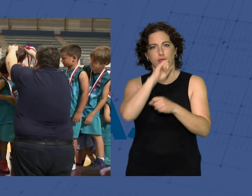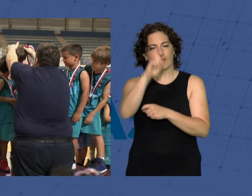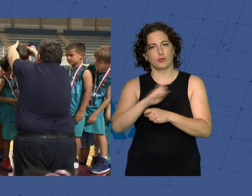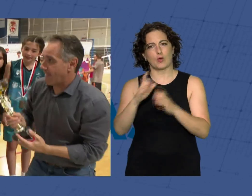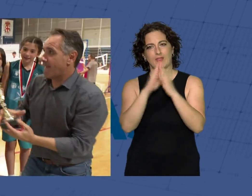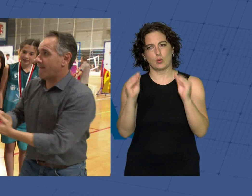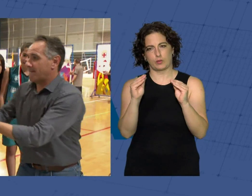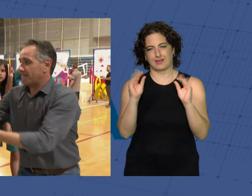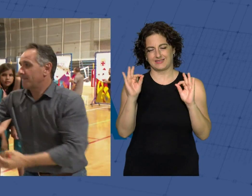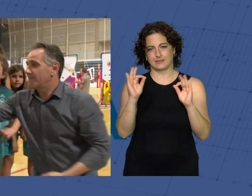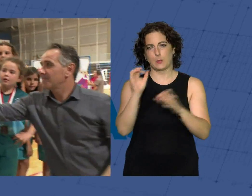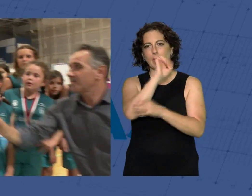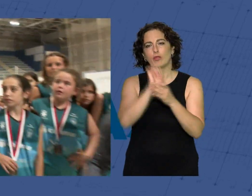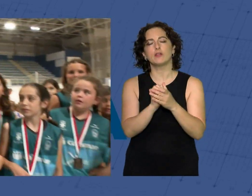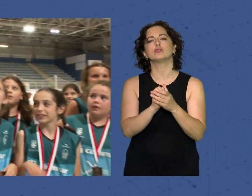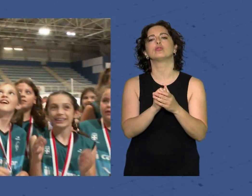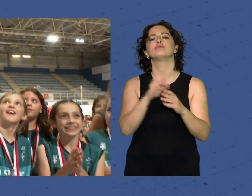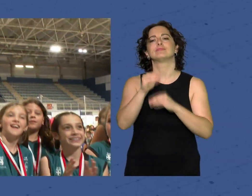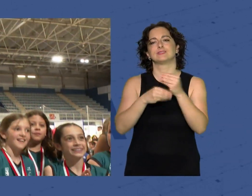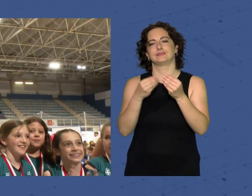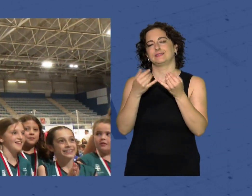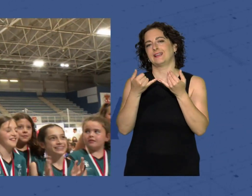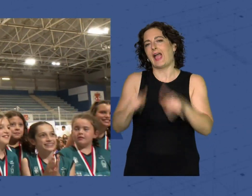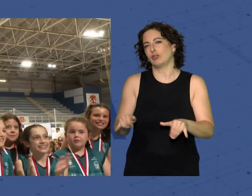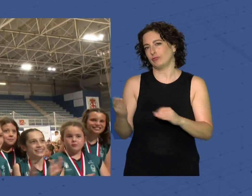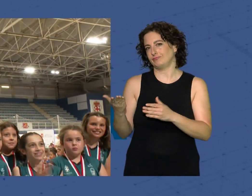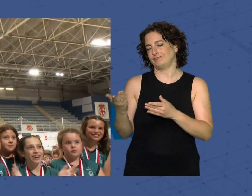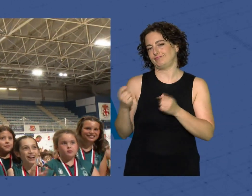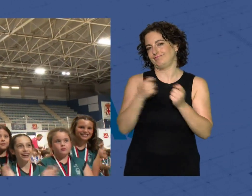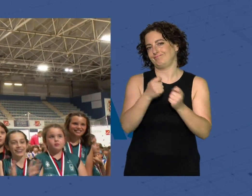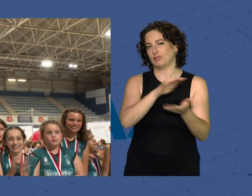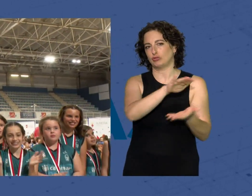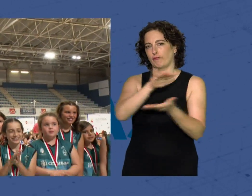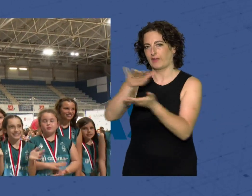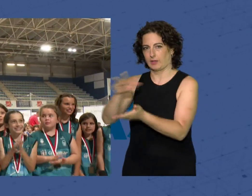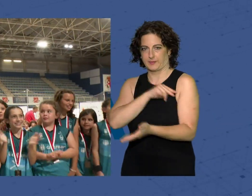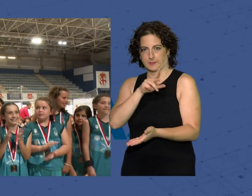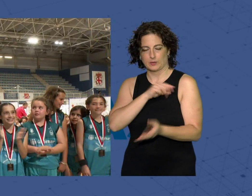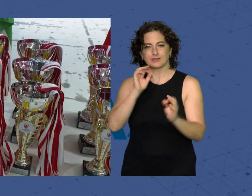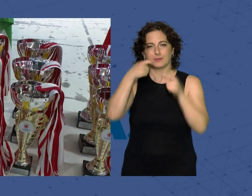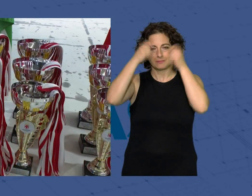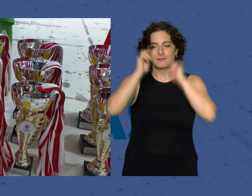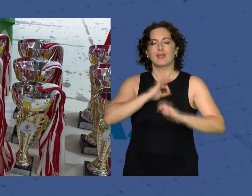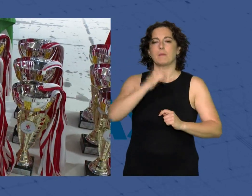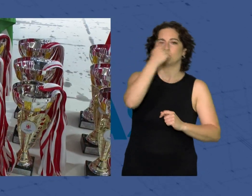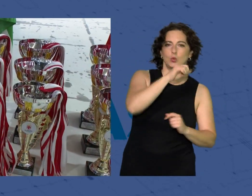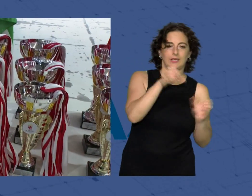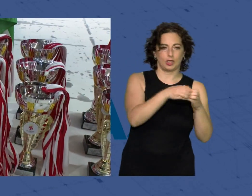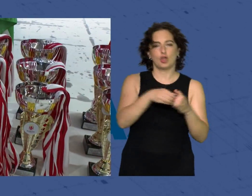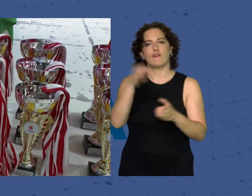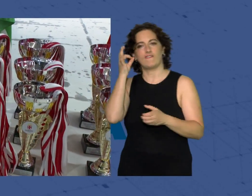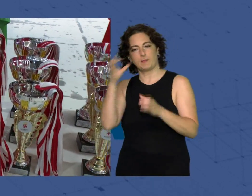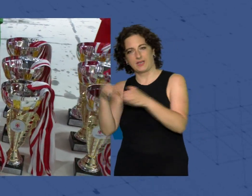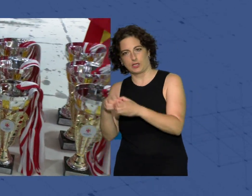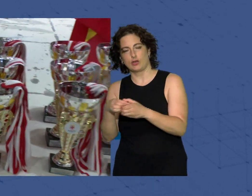José Cara procedieron al acto de entrega de las medallas y trofeos a los distintos equipos masculinos y femeninos clasificados